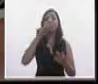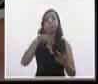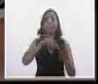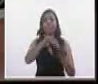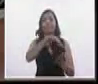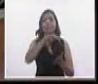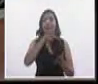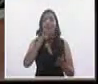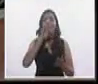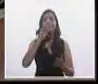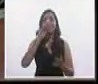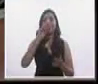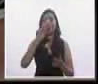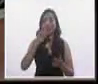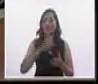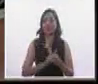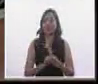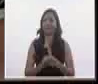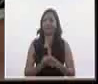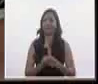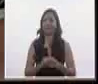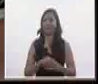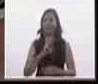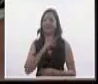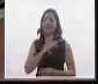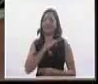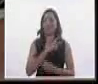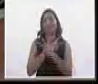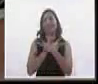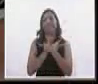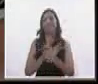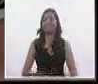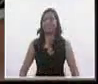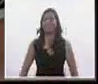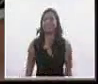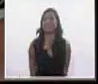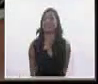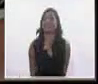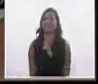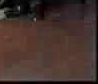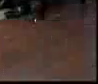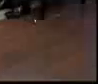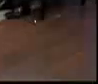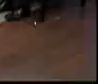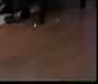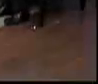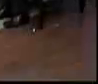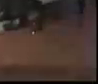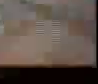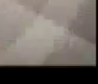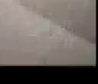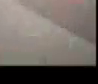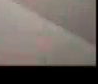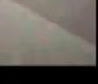González y entre todos Hay que desearles Felices vacaciones vacaciones gracias